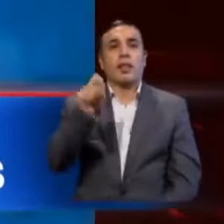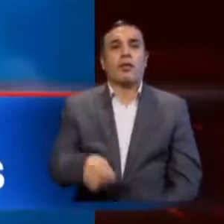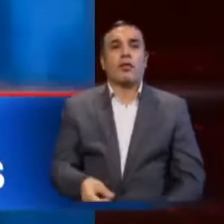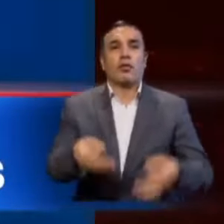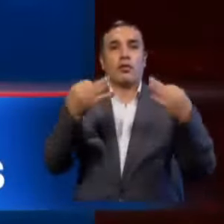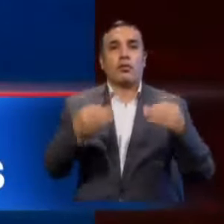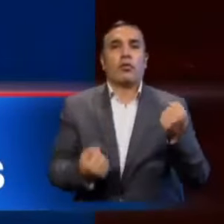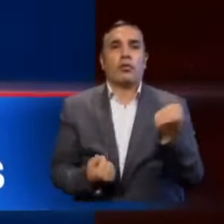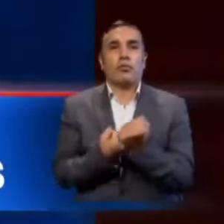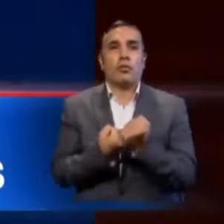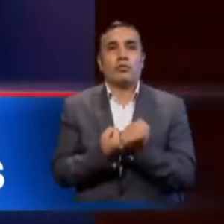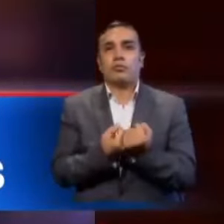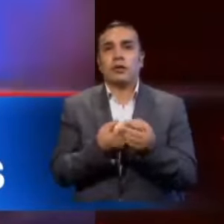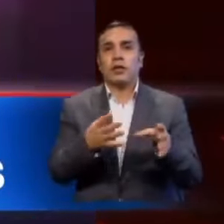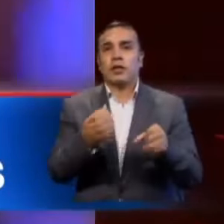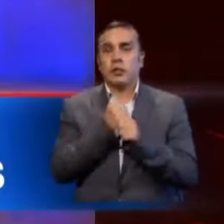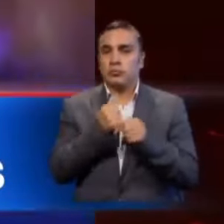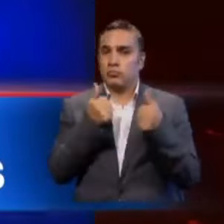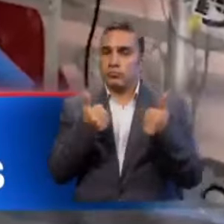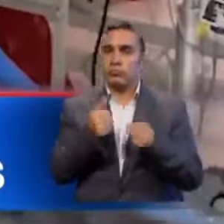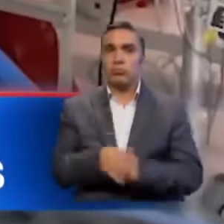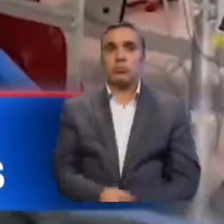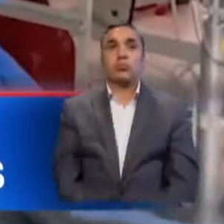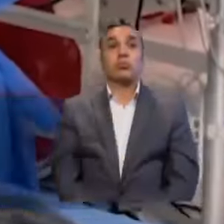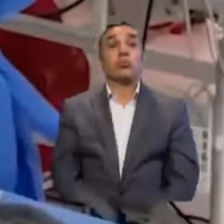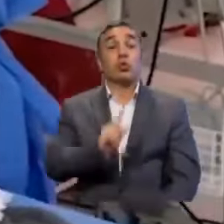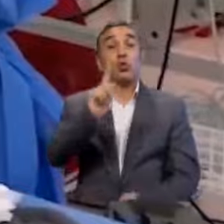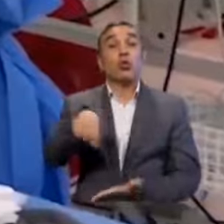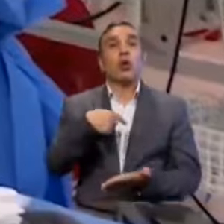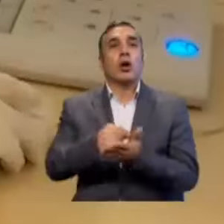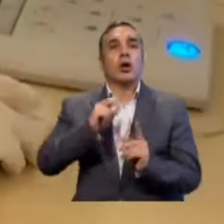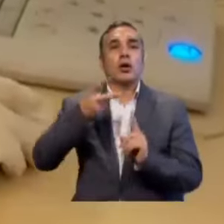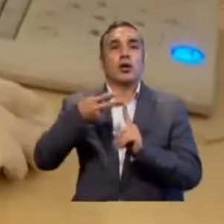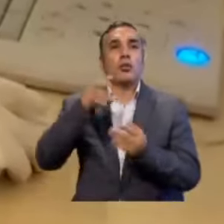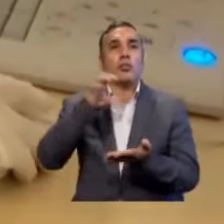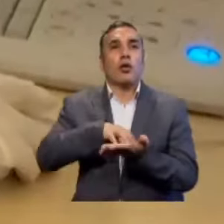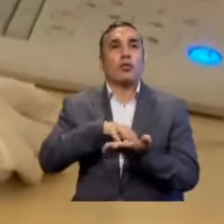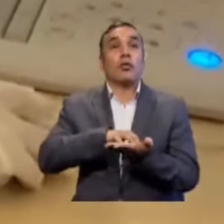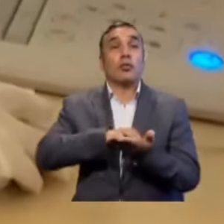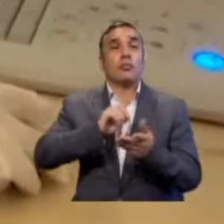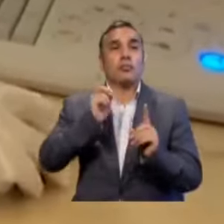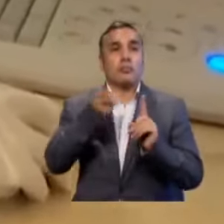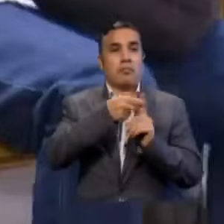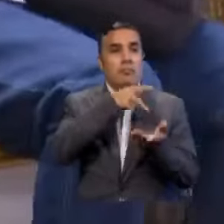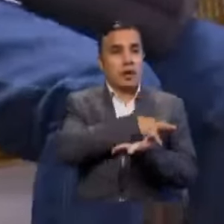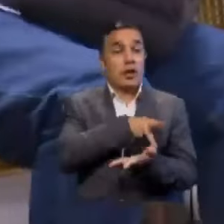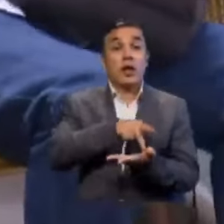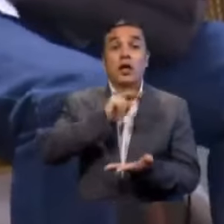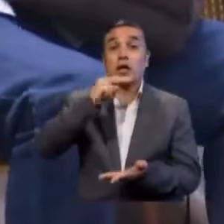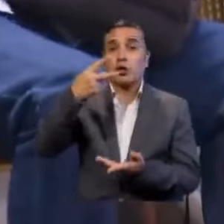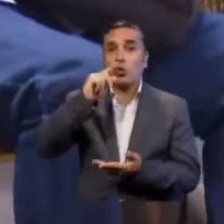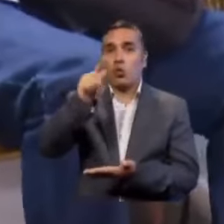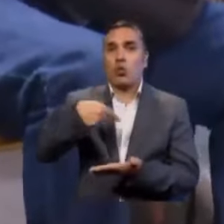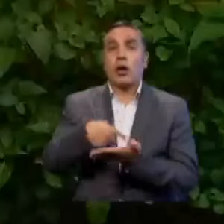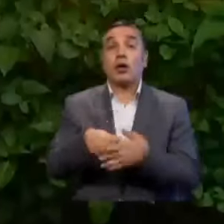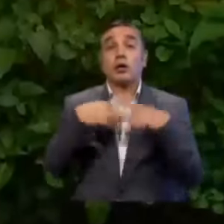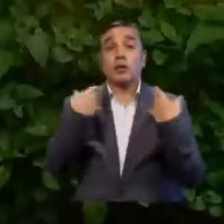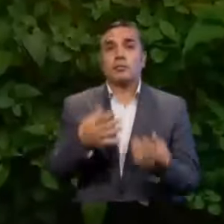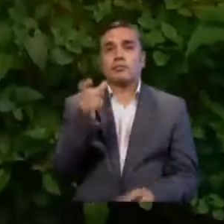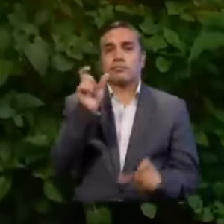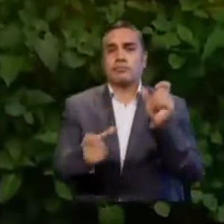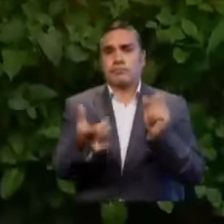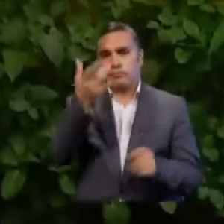con el aforo y las medidas de bioseguridad. Guayas es la segunda provincia luego de Pichincha con la tasa de contagios más altas